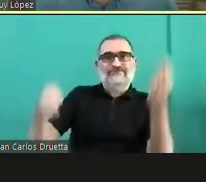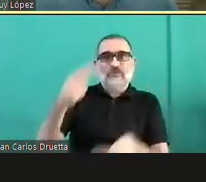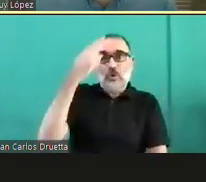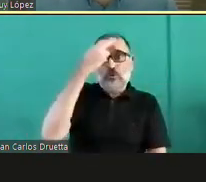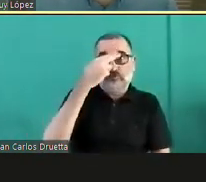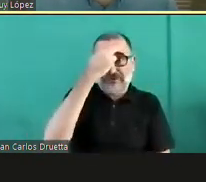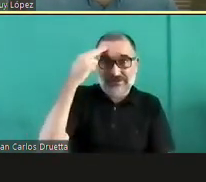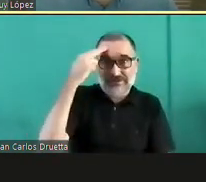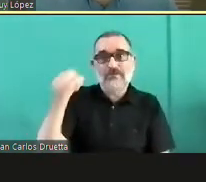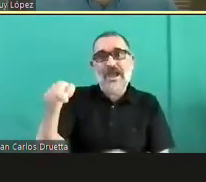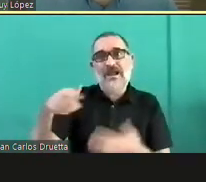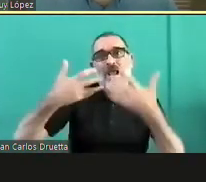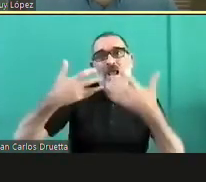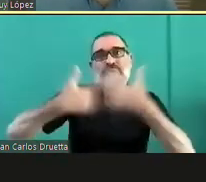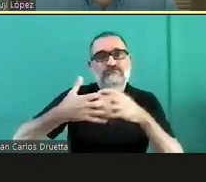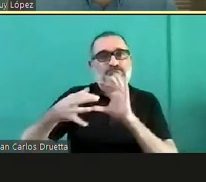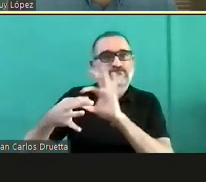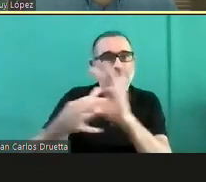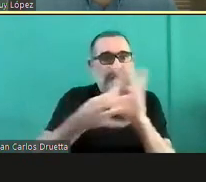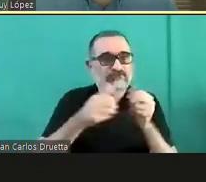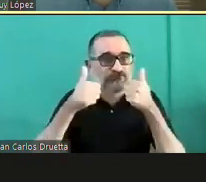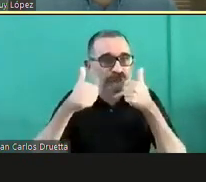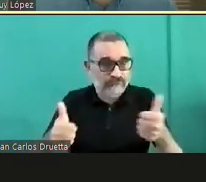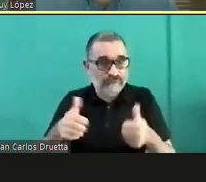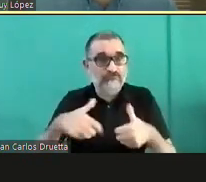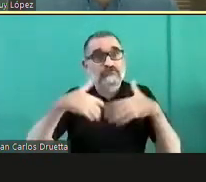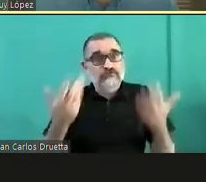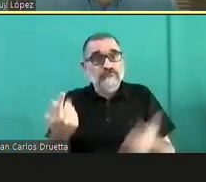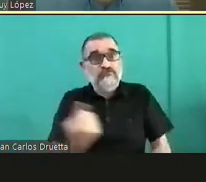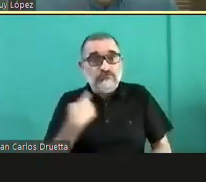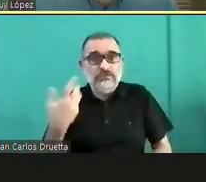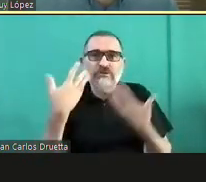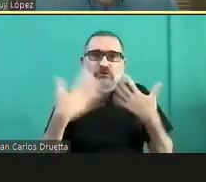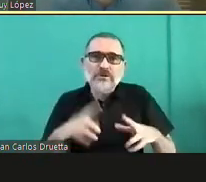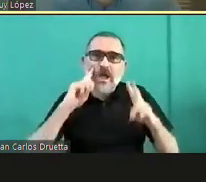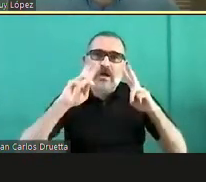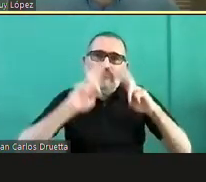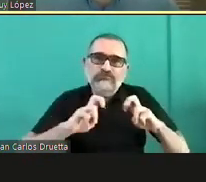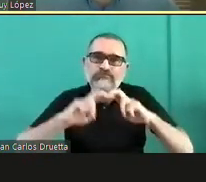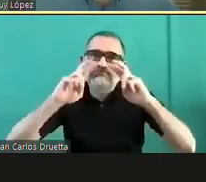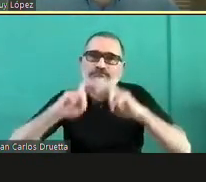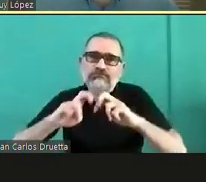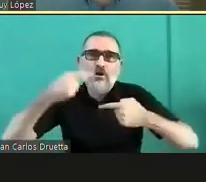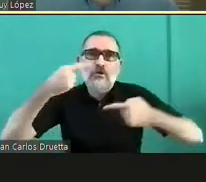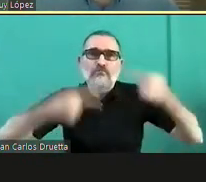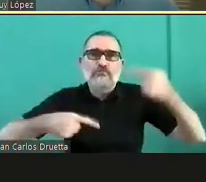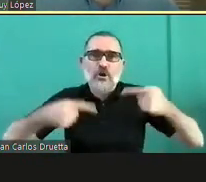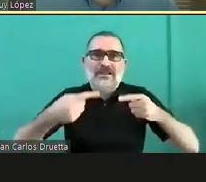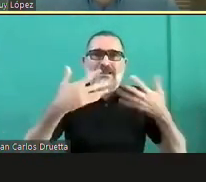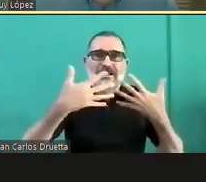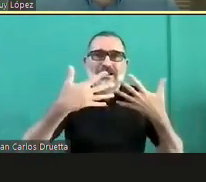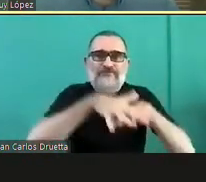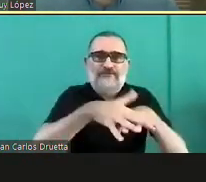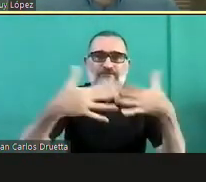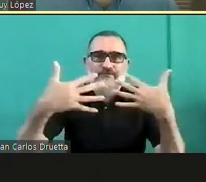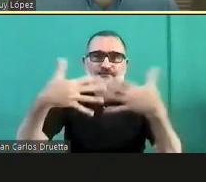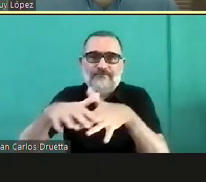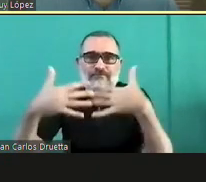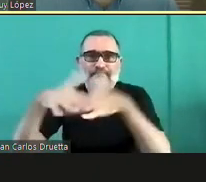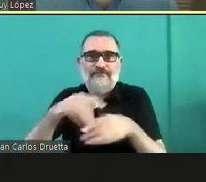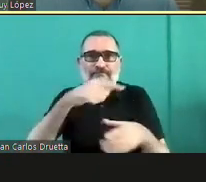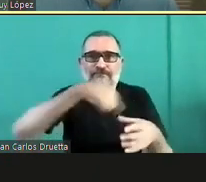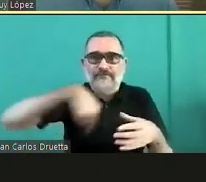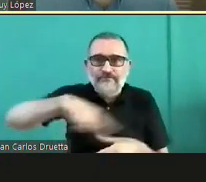salud trabajando en una misma dirección creo que son de las tres lecciones aprendidas que podemos irnos y